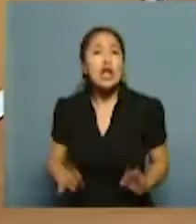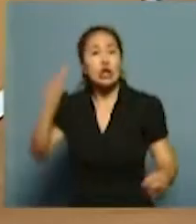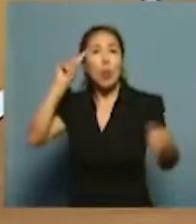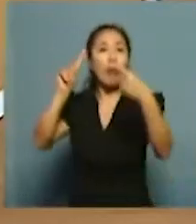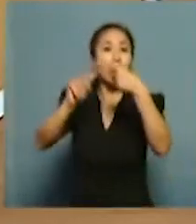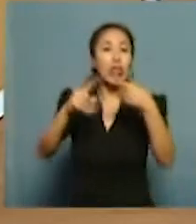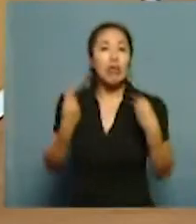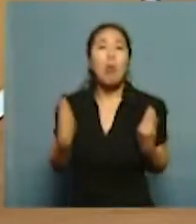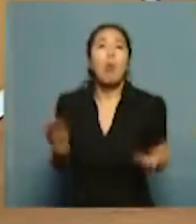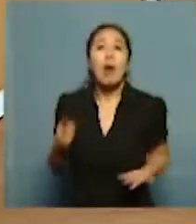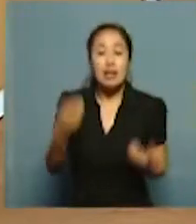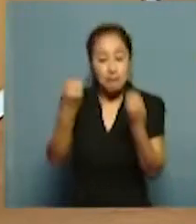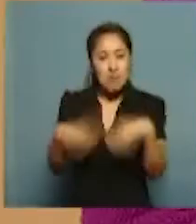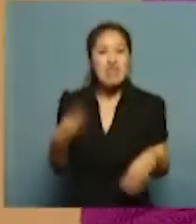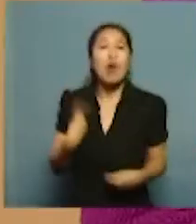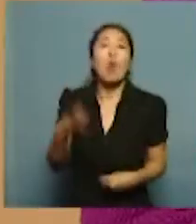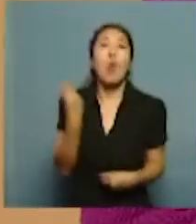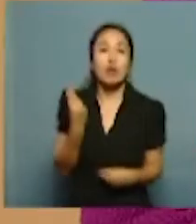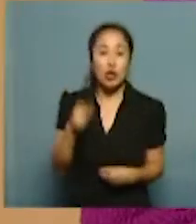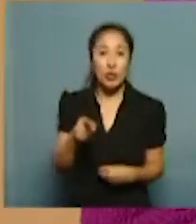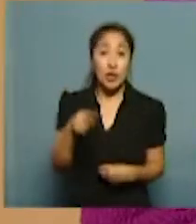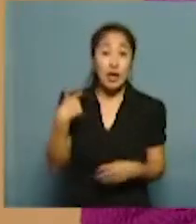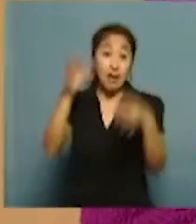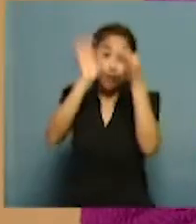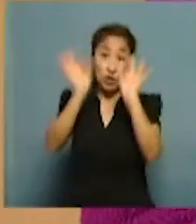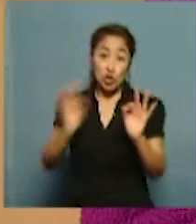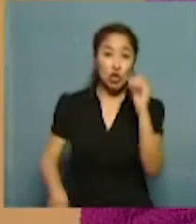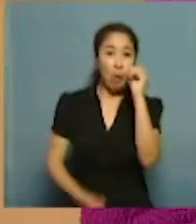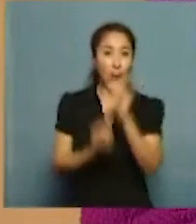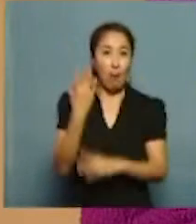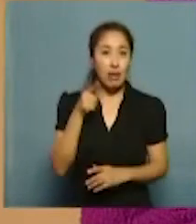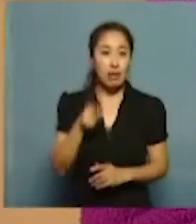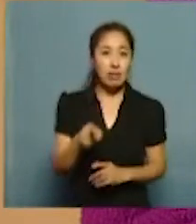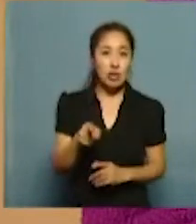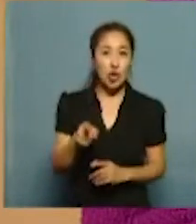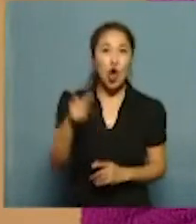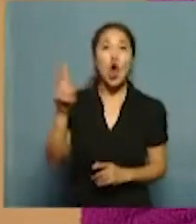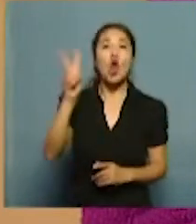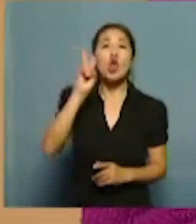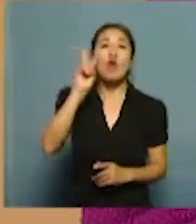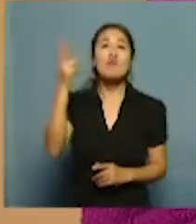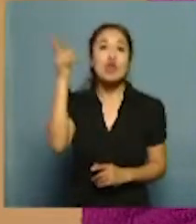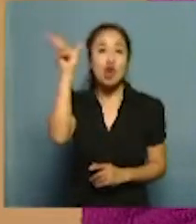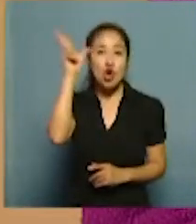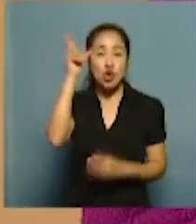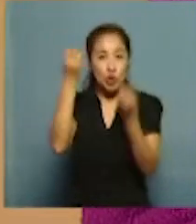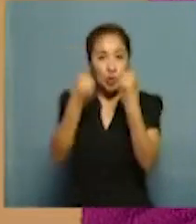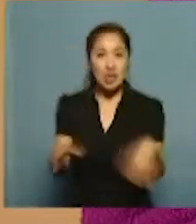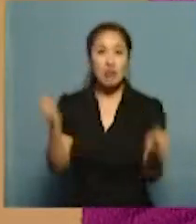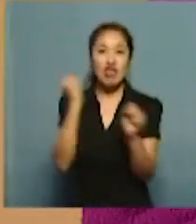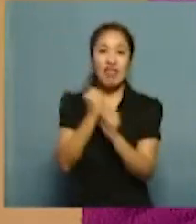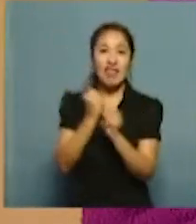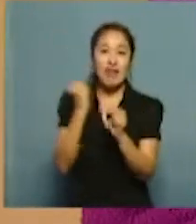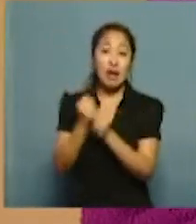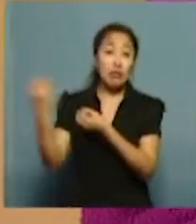objetivo y vídeo bueno y desde cuándo que está mira el proyecto nació el del 2008 cuando empezamos a trabajar a partir